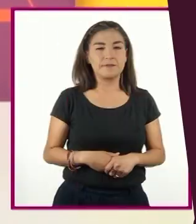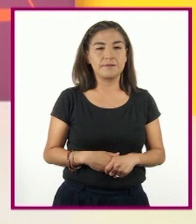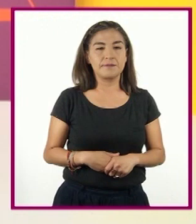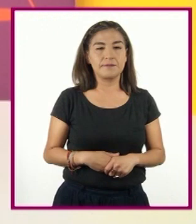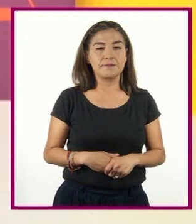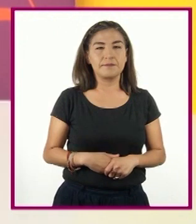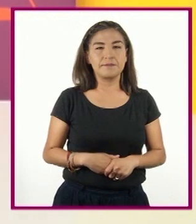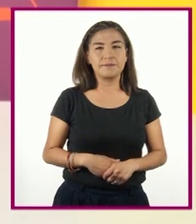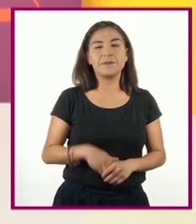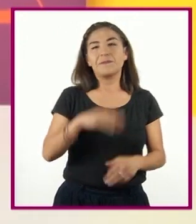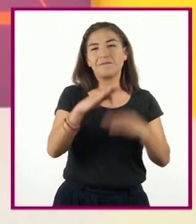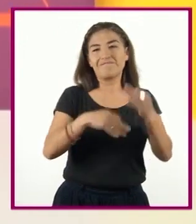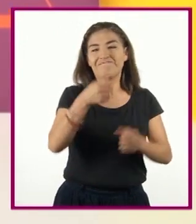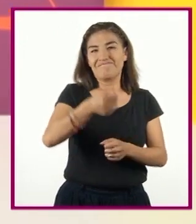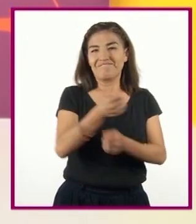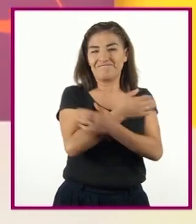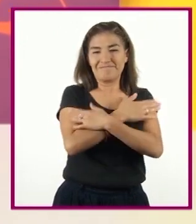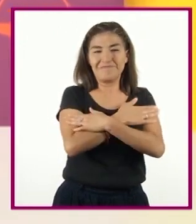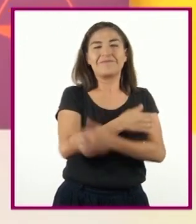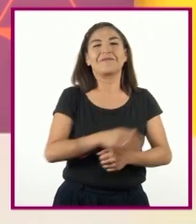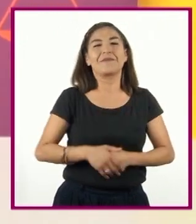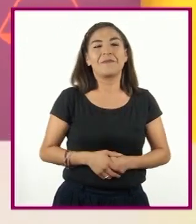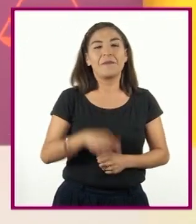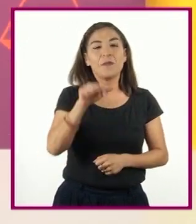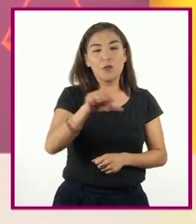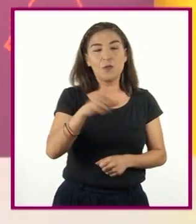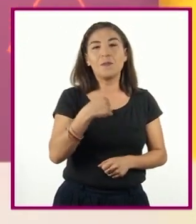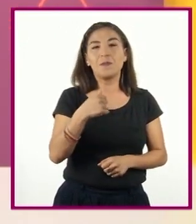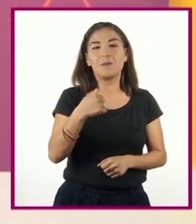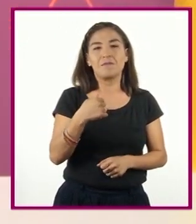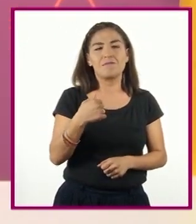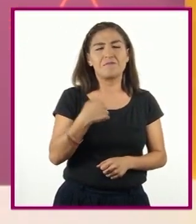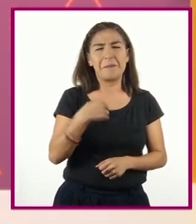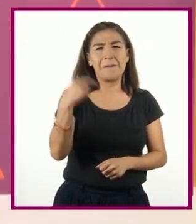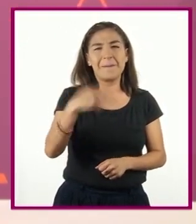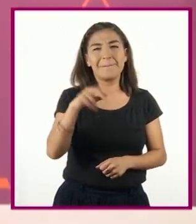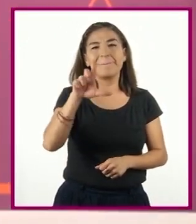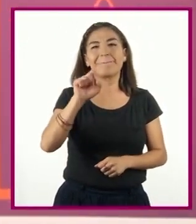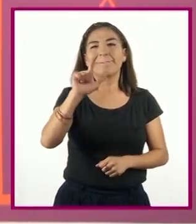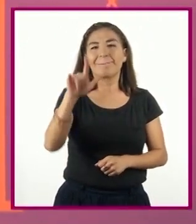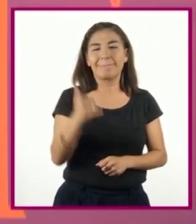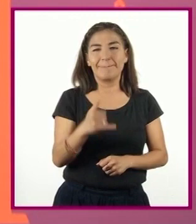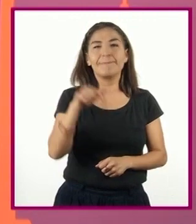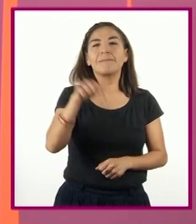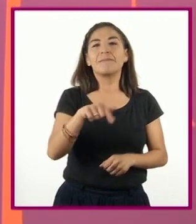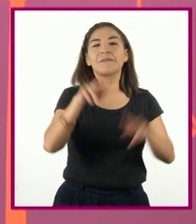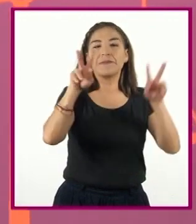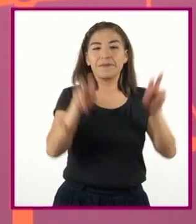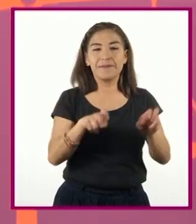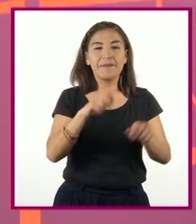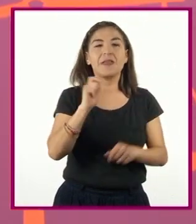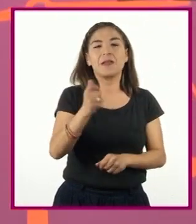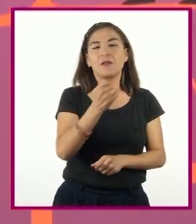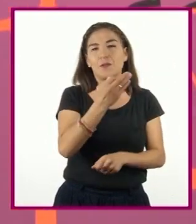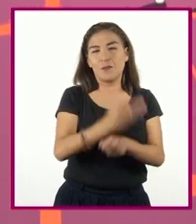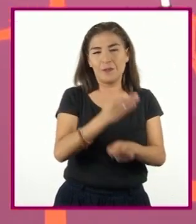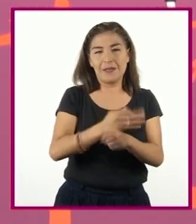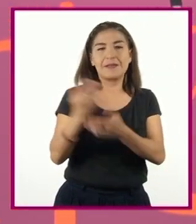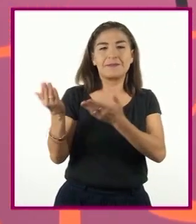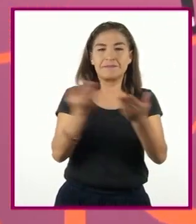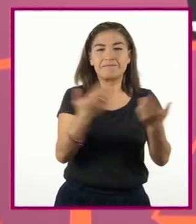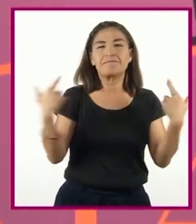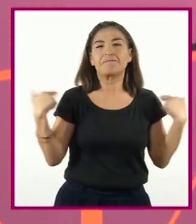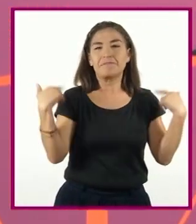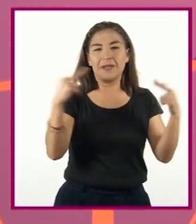Reciban un afectuoso saludo. Mi nombre es Leslie Mendívil y para guiarnos en el tema de esta ocasión tenemos el gusto de contar con la presencia